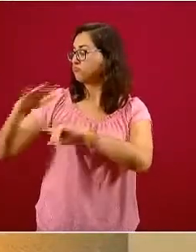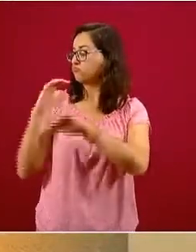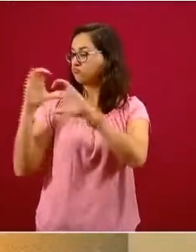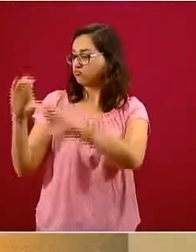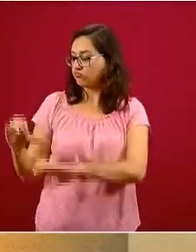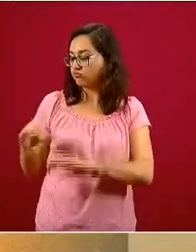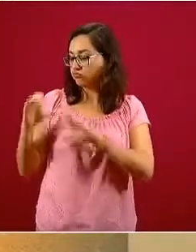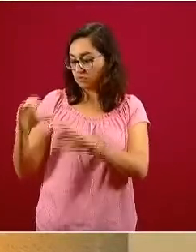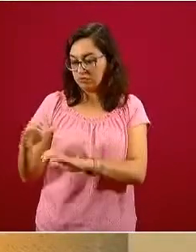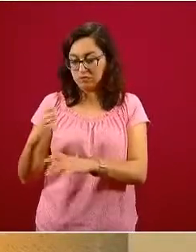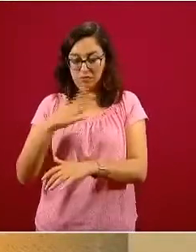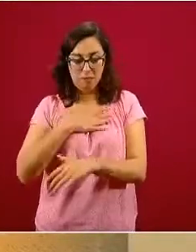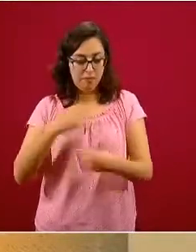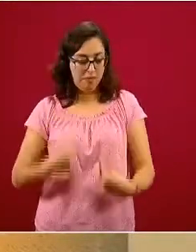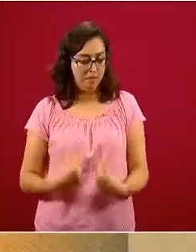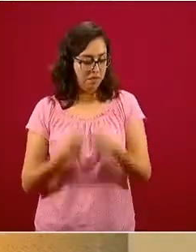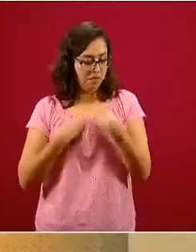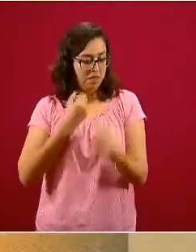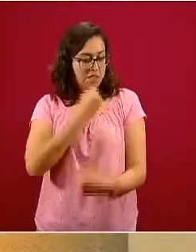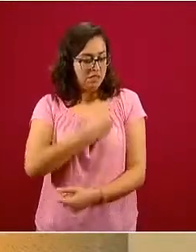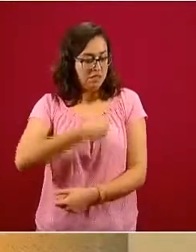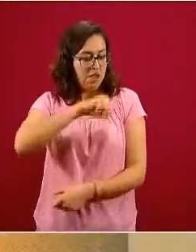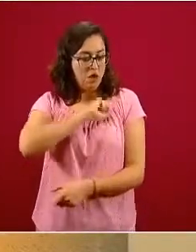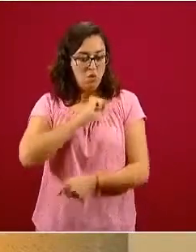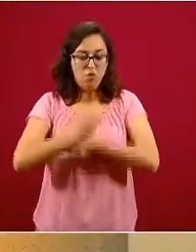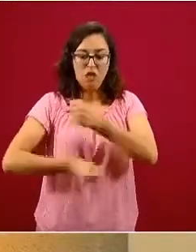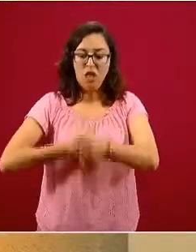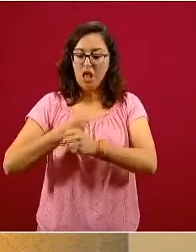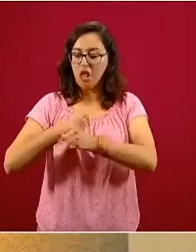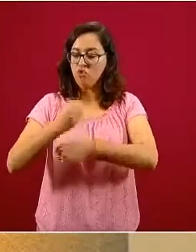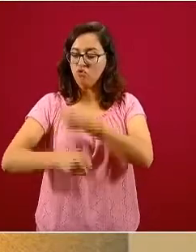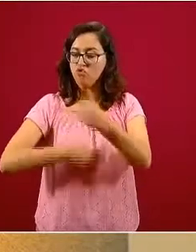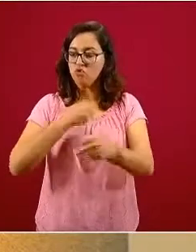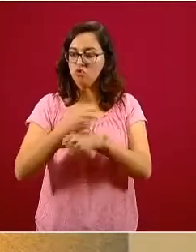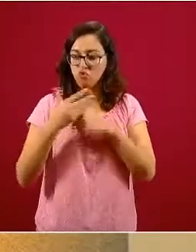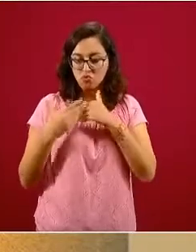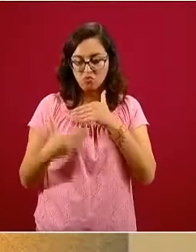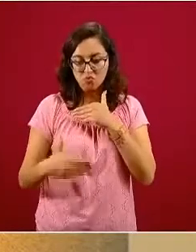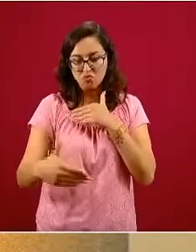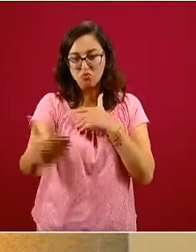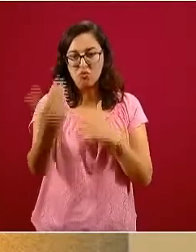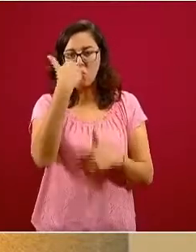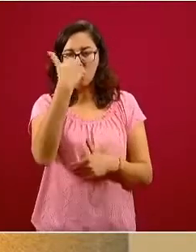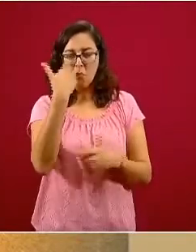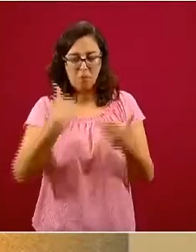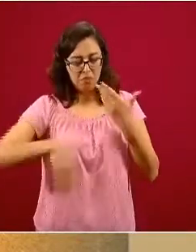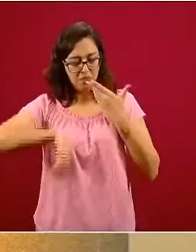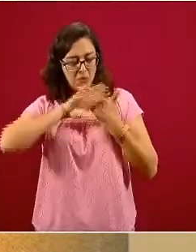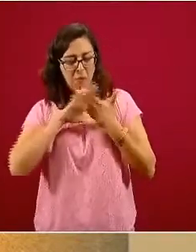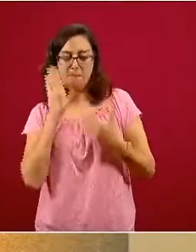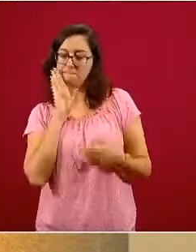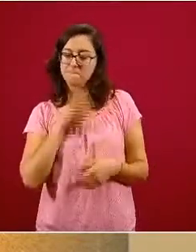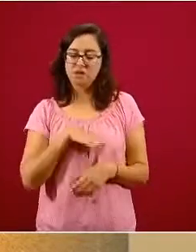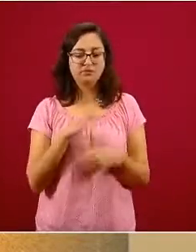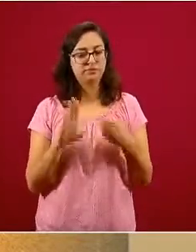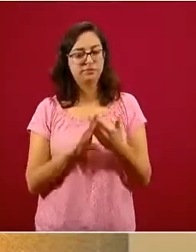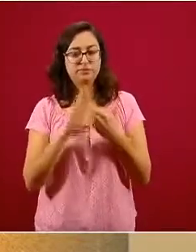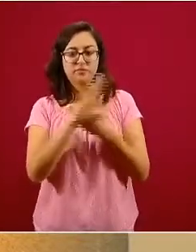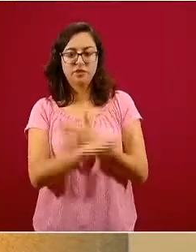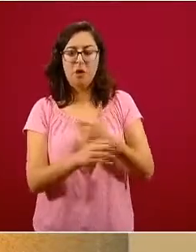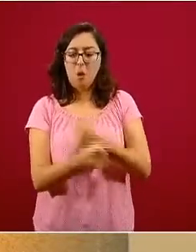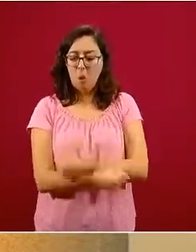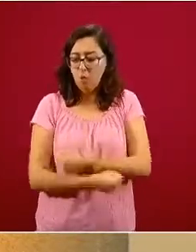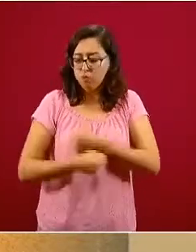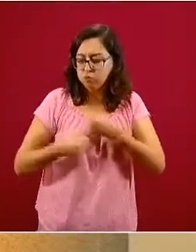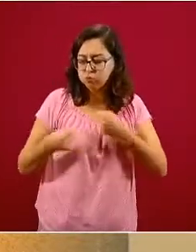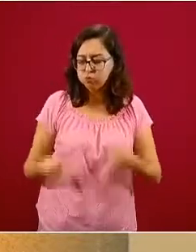vida saludable de las personas, que disminuya la mala nutrición en todas sus formas, que disminuya la